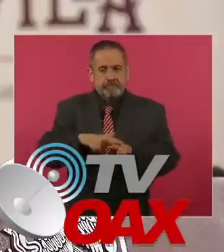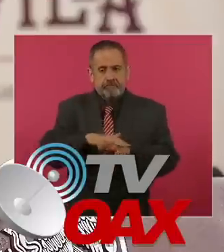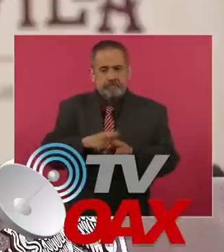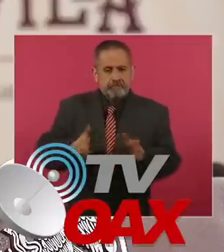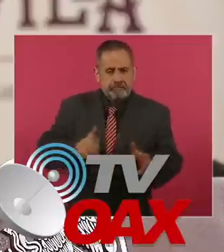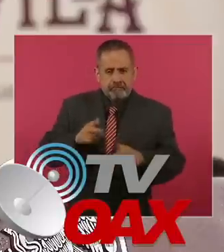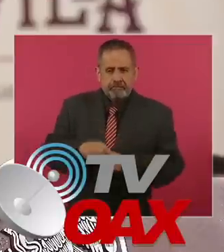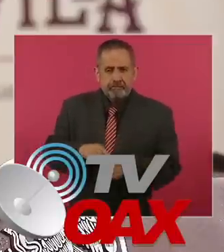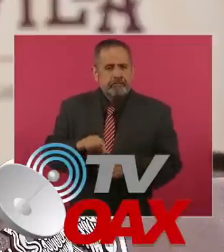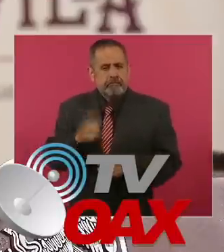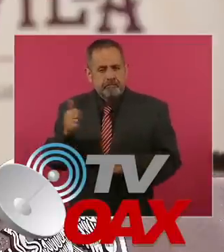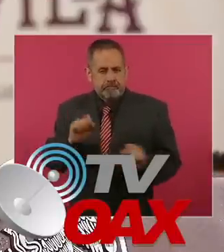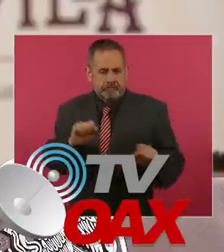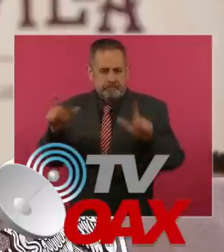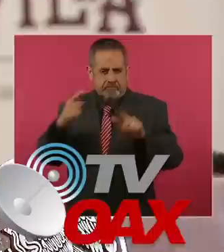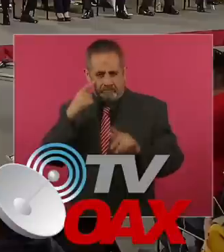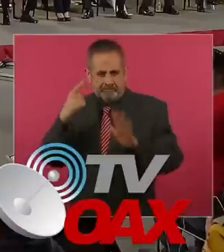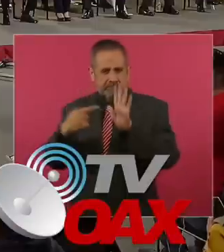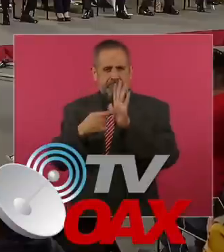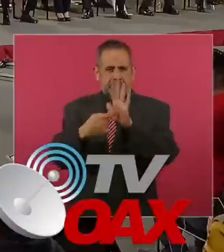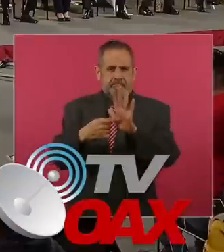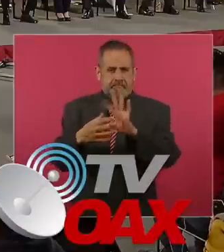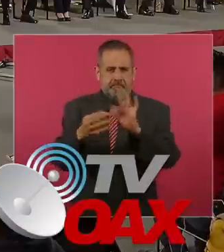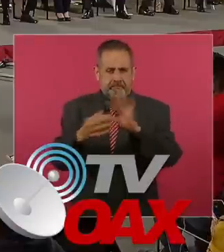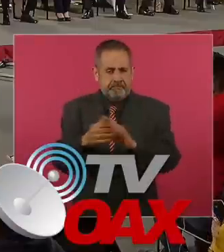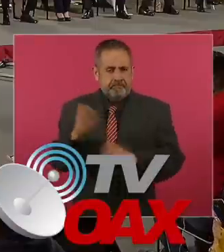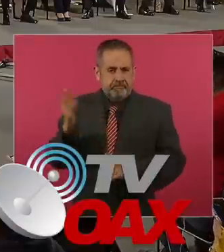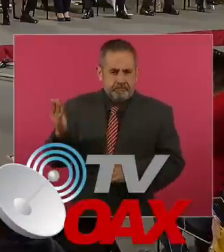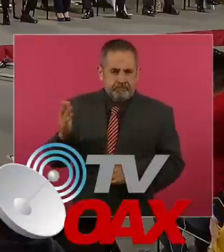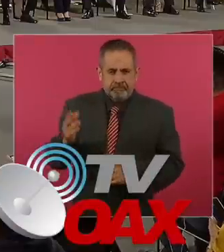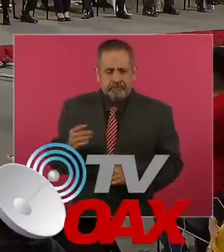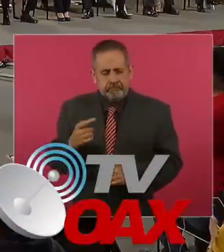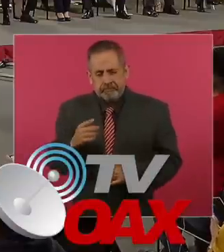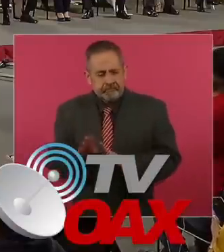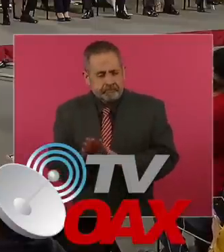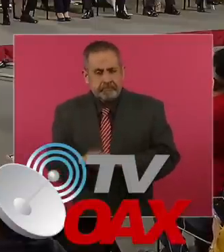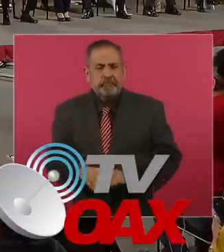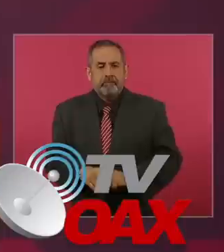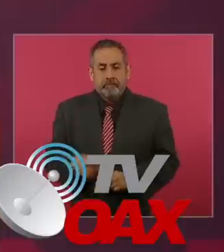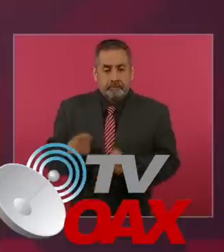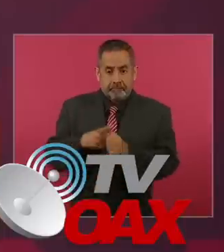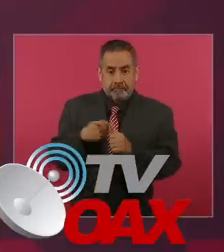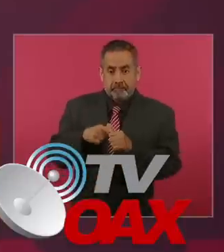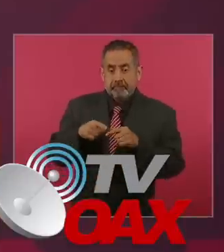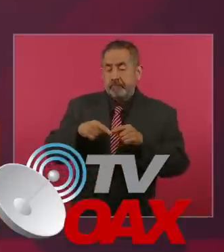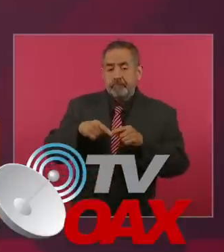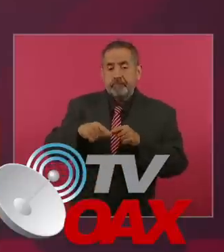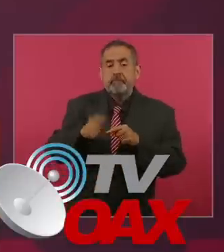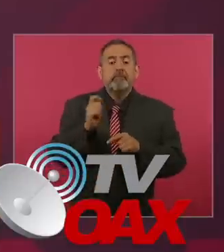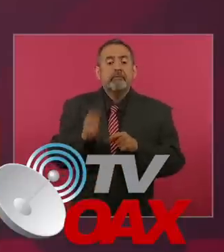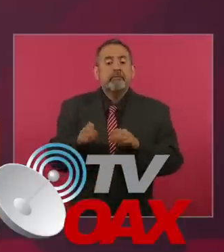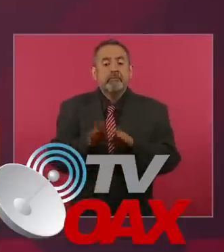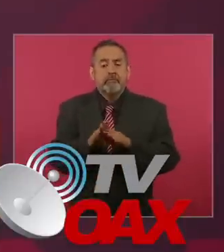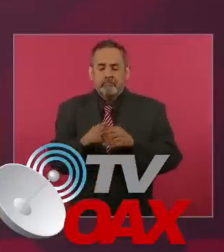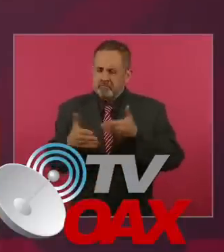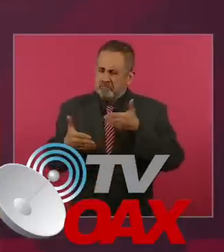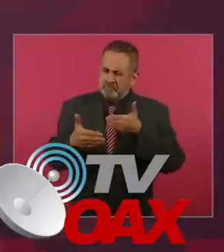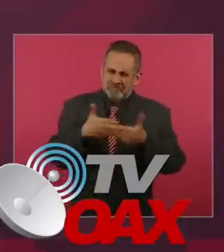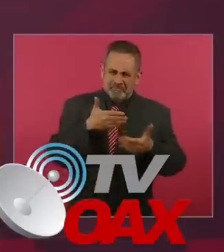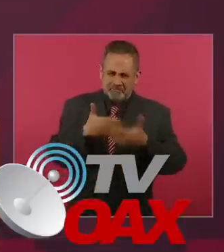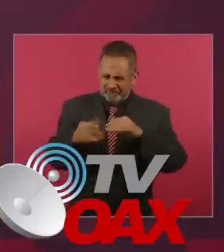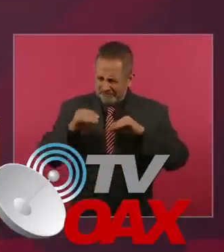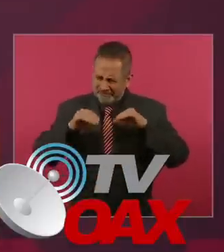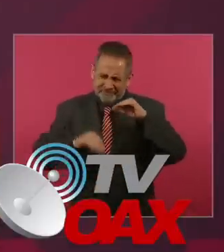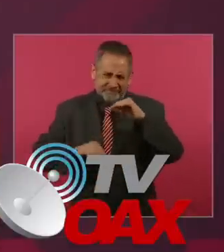si pasamos a la siguiente lámina, les quisiera compartir algunos datos. Primero, este tren va a tener lo último en la tecnología